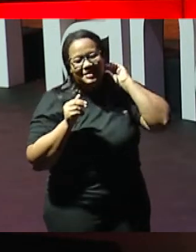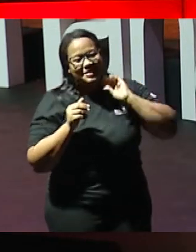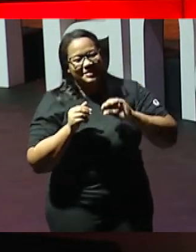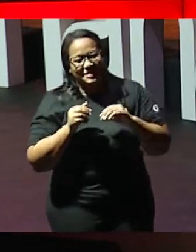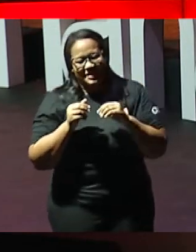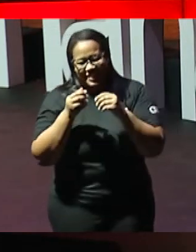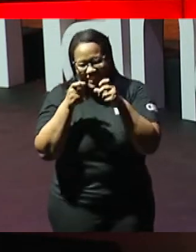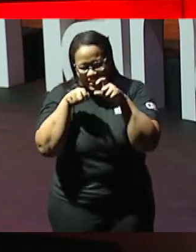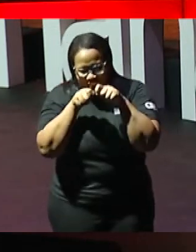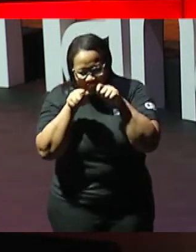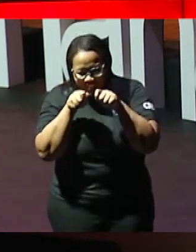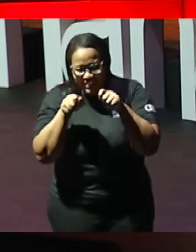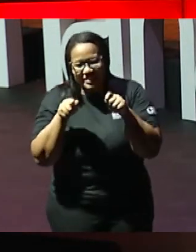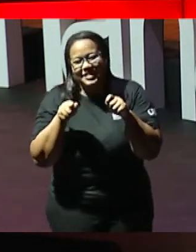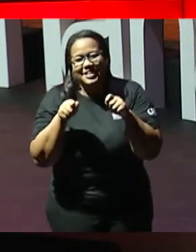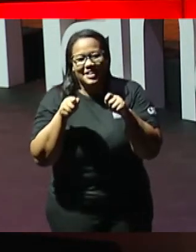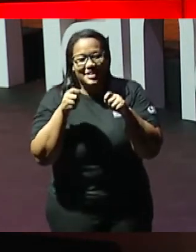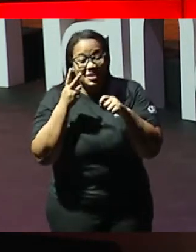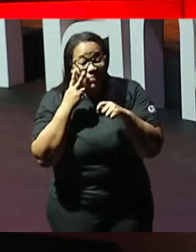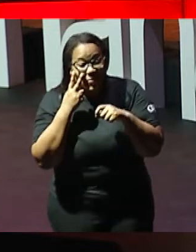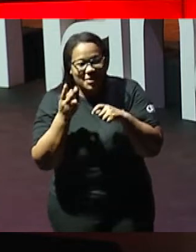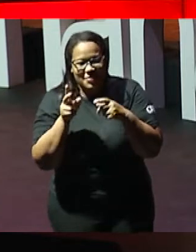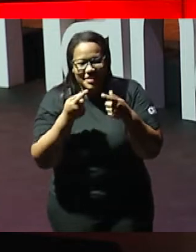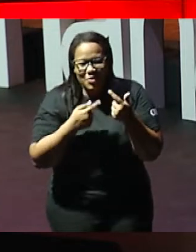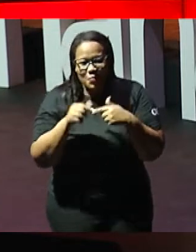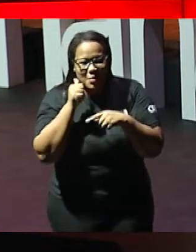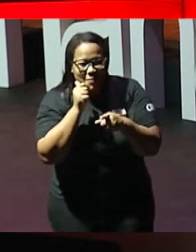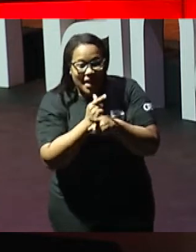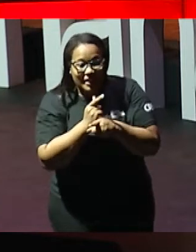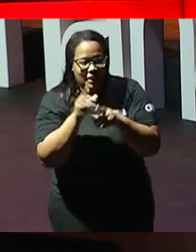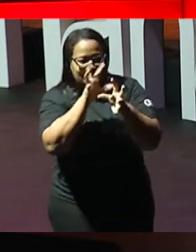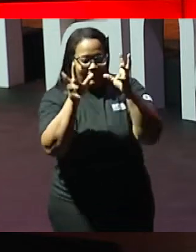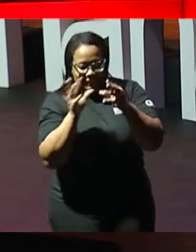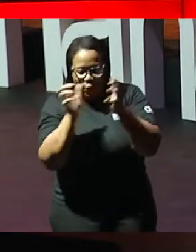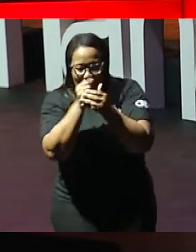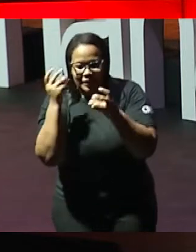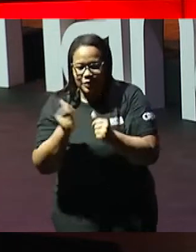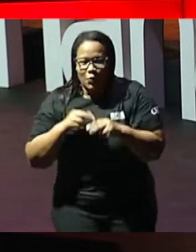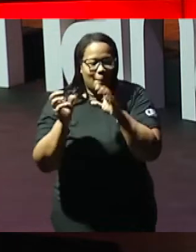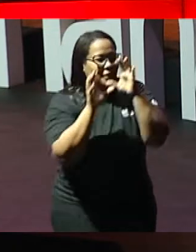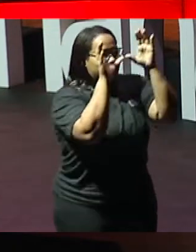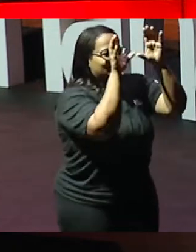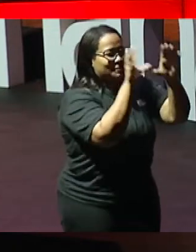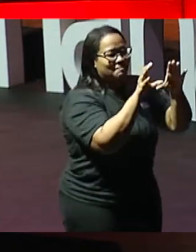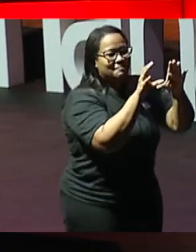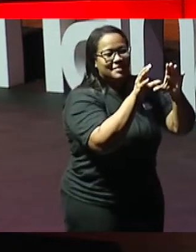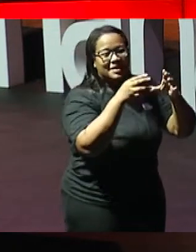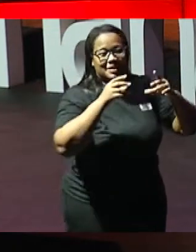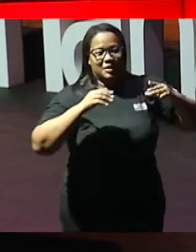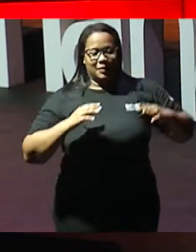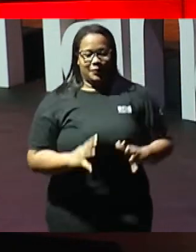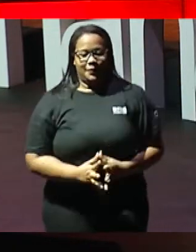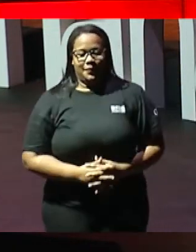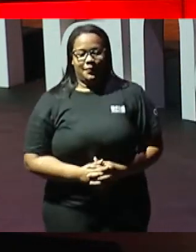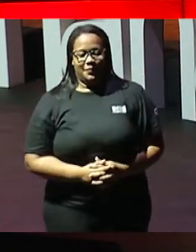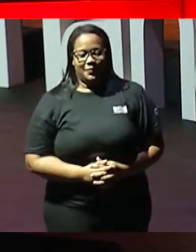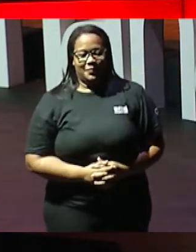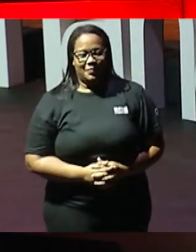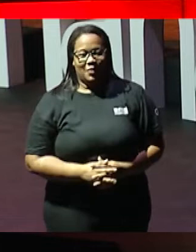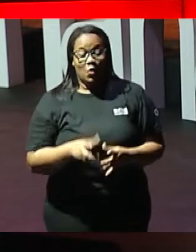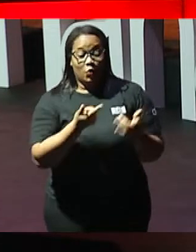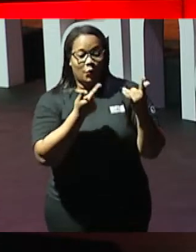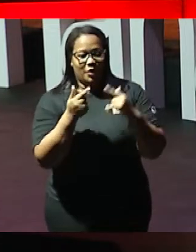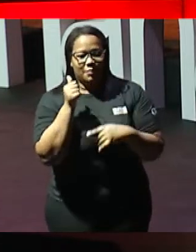entrando y yo sé que viene con mi hermana pongo la muñeca y me quedo haití eso cuando llega mi hermana y coge su